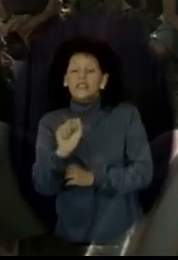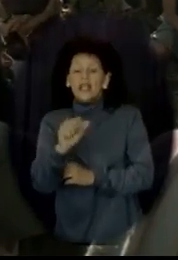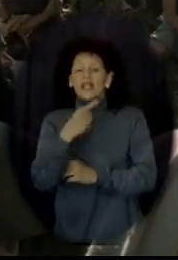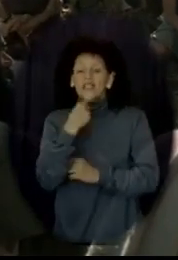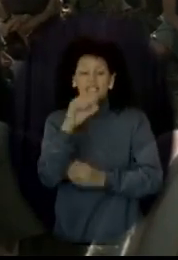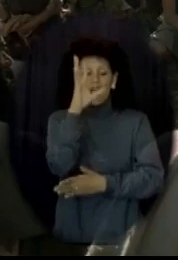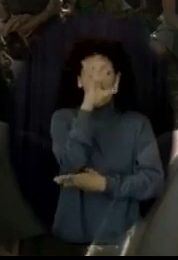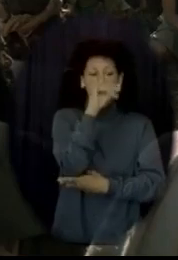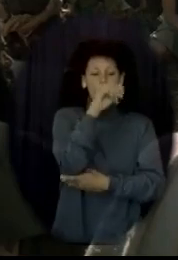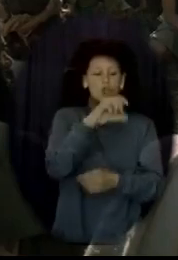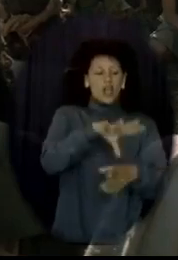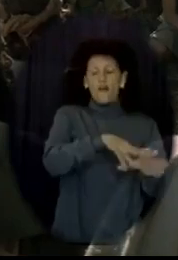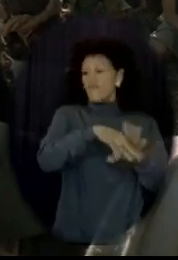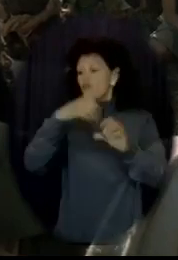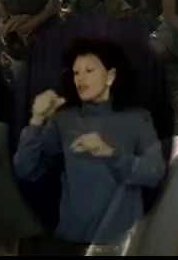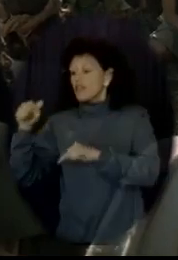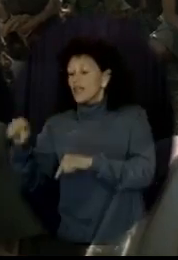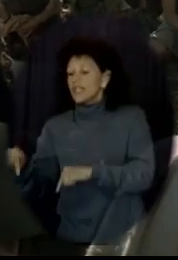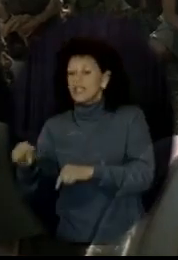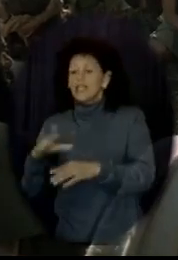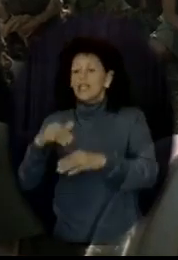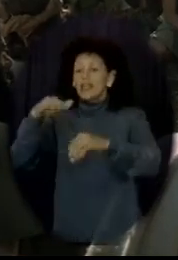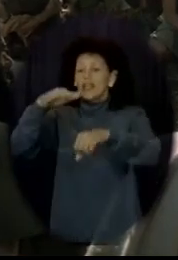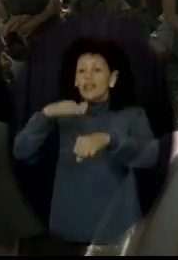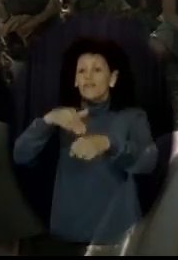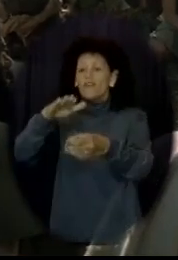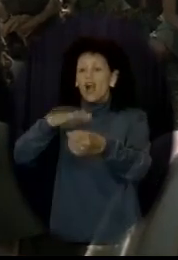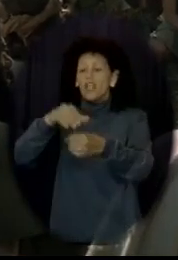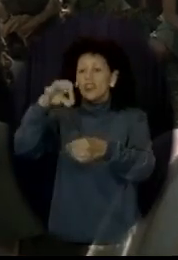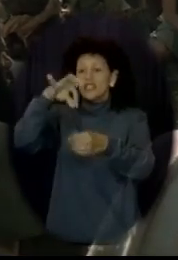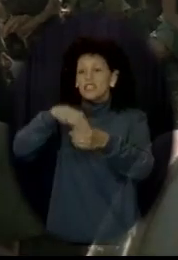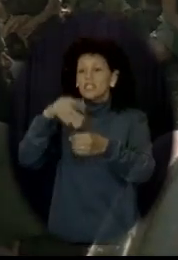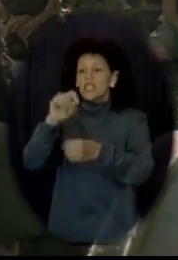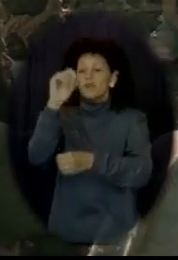de aquí y plántate en el mar, y el árbol obedecería.